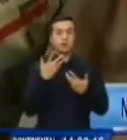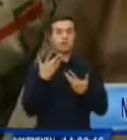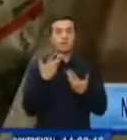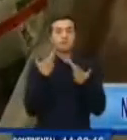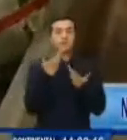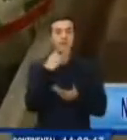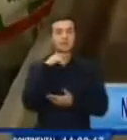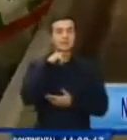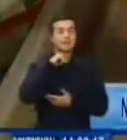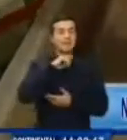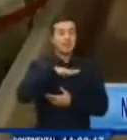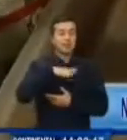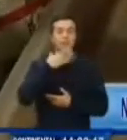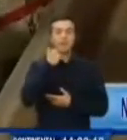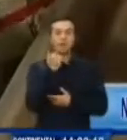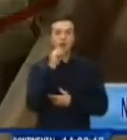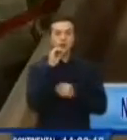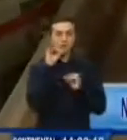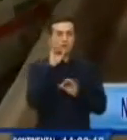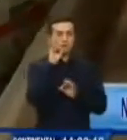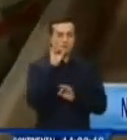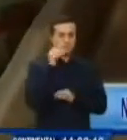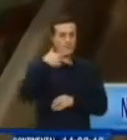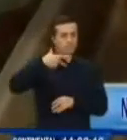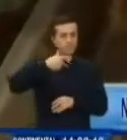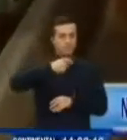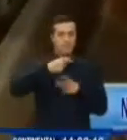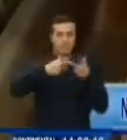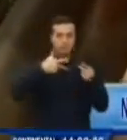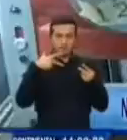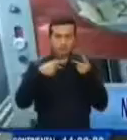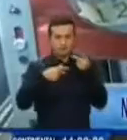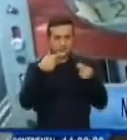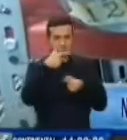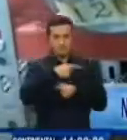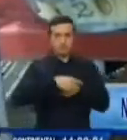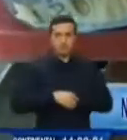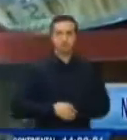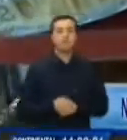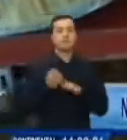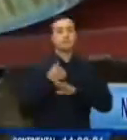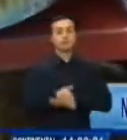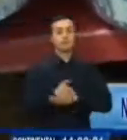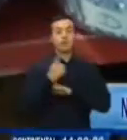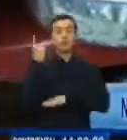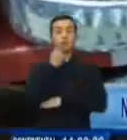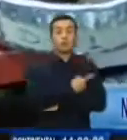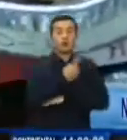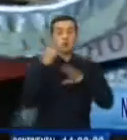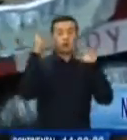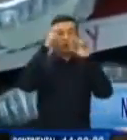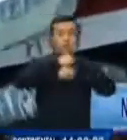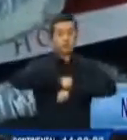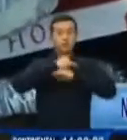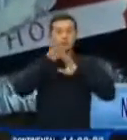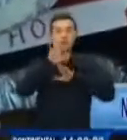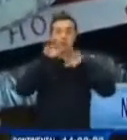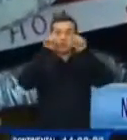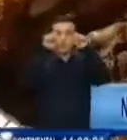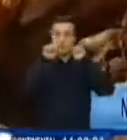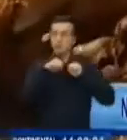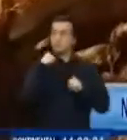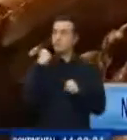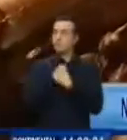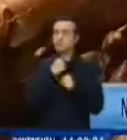reseca y para que quede con un buen sabor se le inyecta en varias partes luego durante día y noche los hornos hacen su trabajo